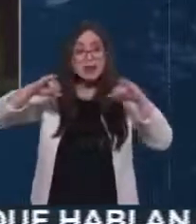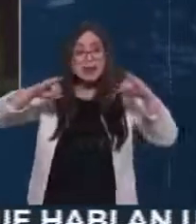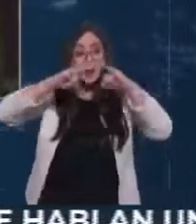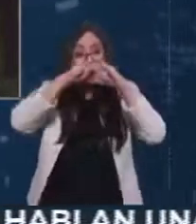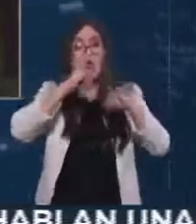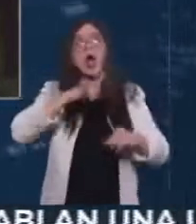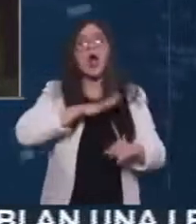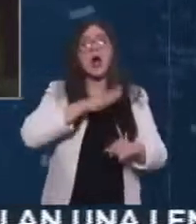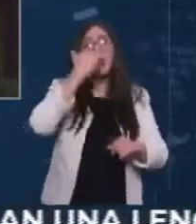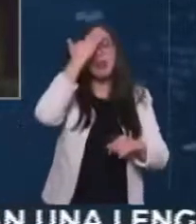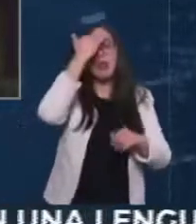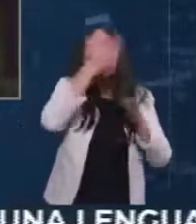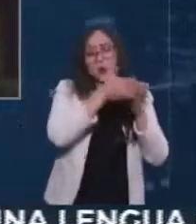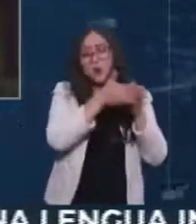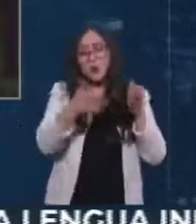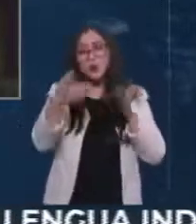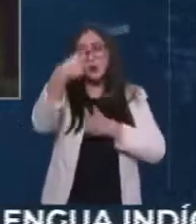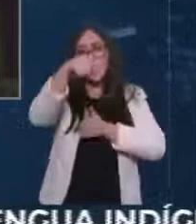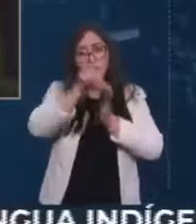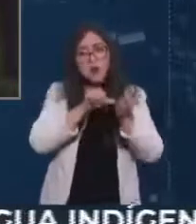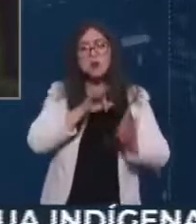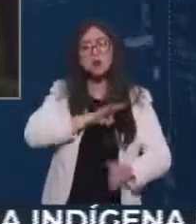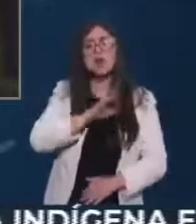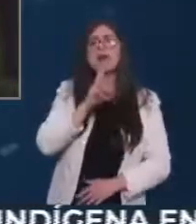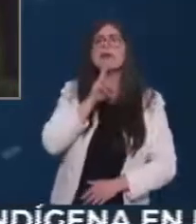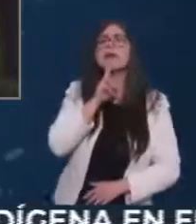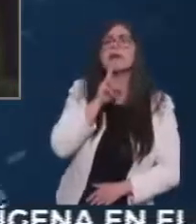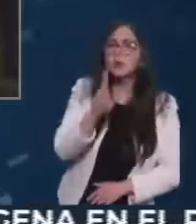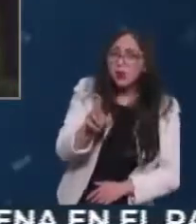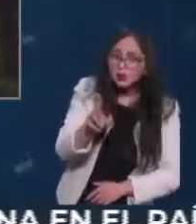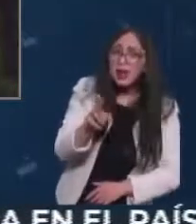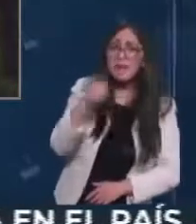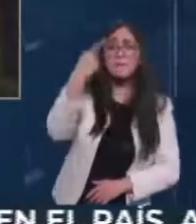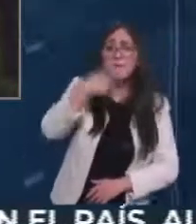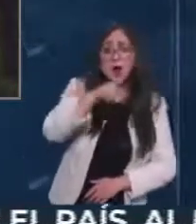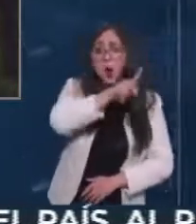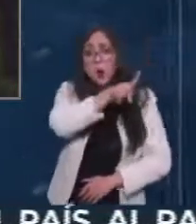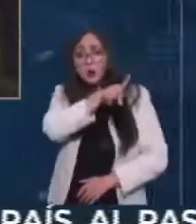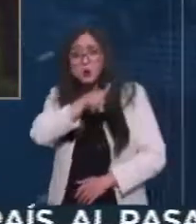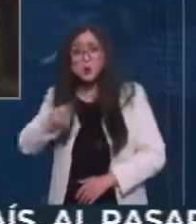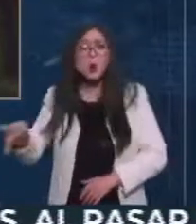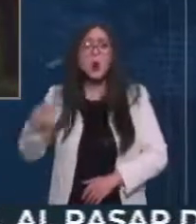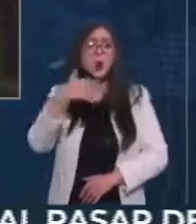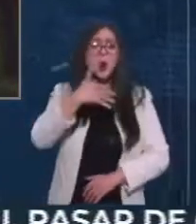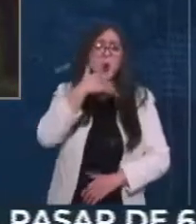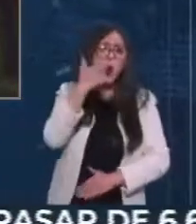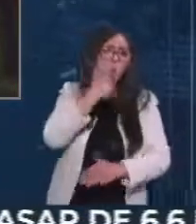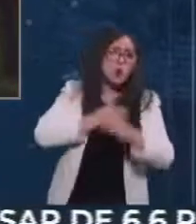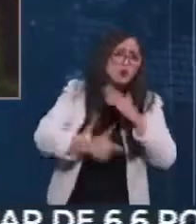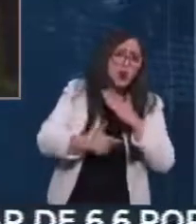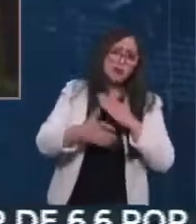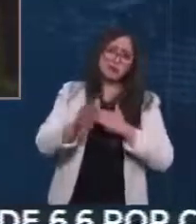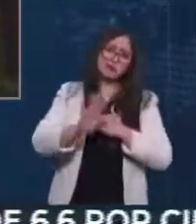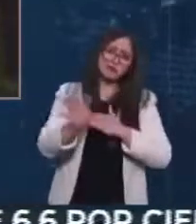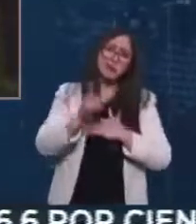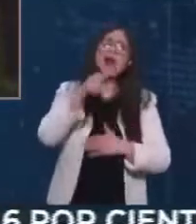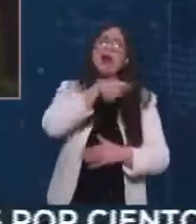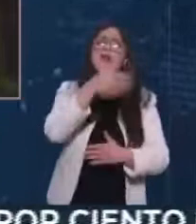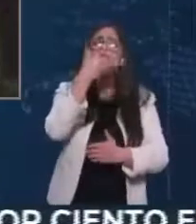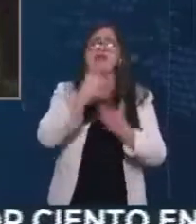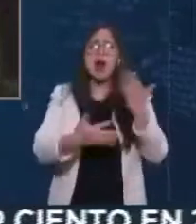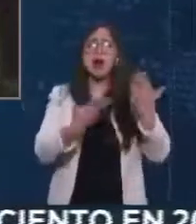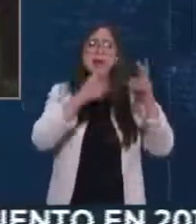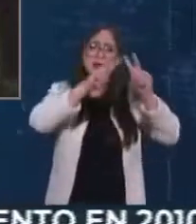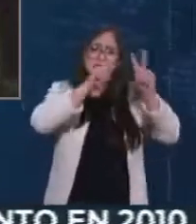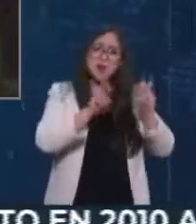observado necesariamente son actos de corrupción. De hecho, la mayoría de los casos pues son cuestiones administrativas o de incumplimiento